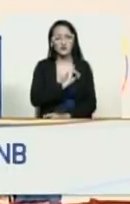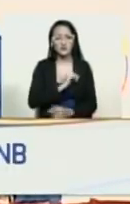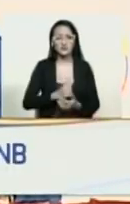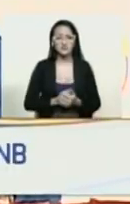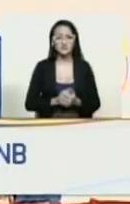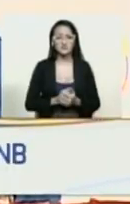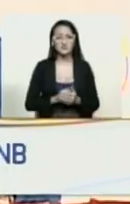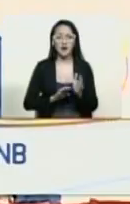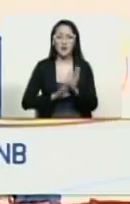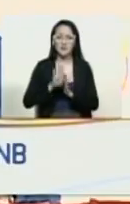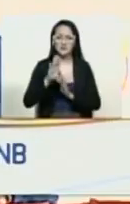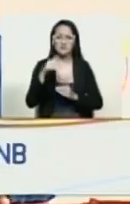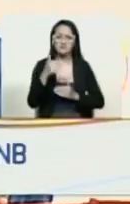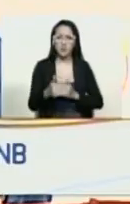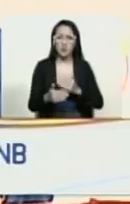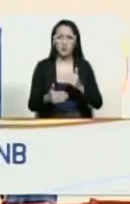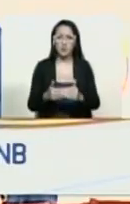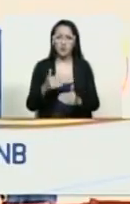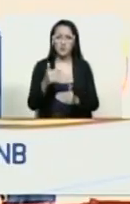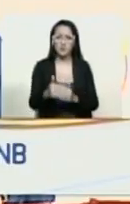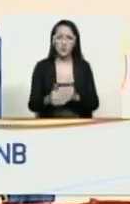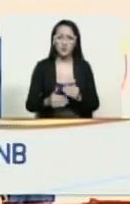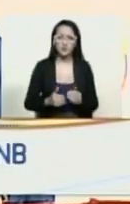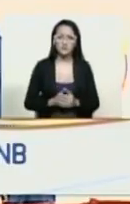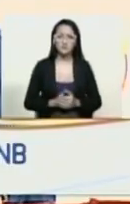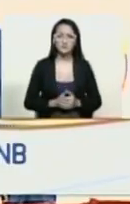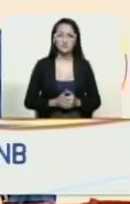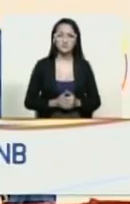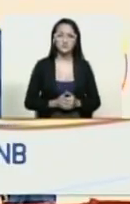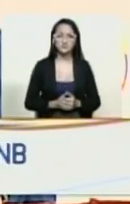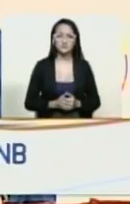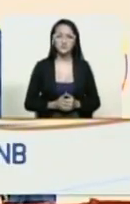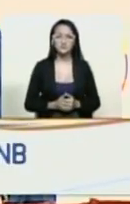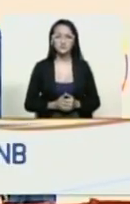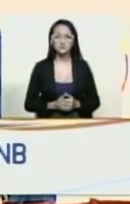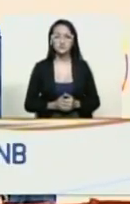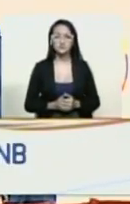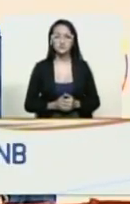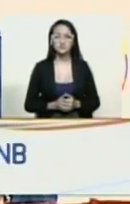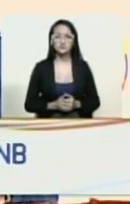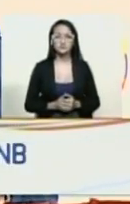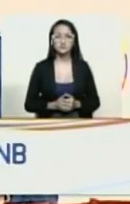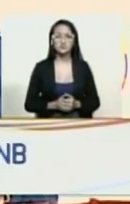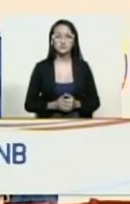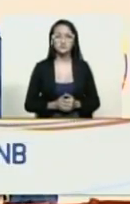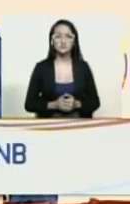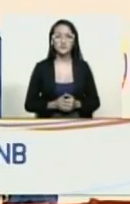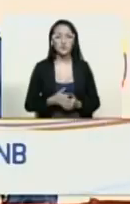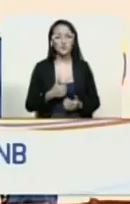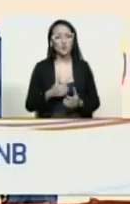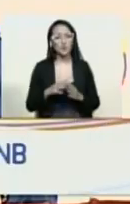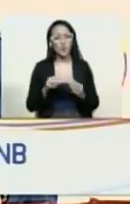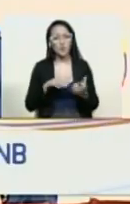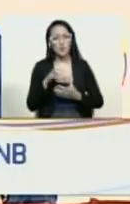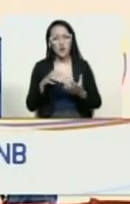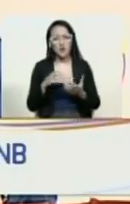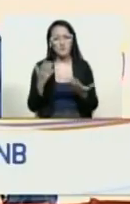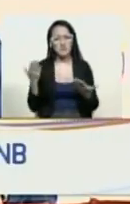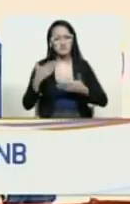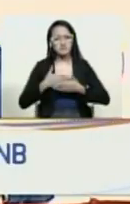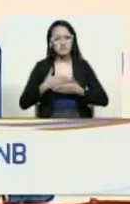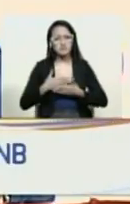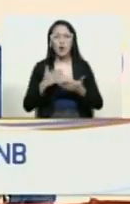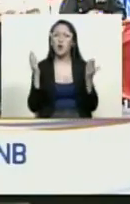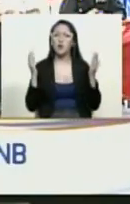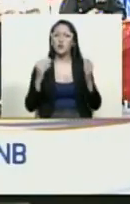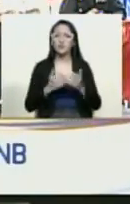y avanzar, avanzar, avanzar para superar todos los males que el capitalismo ha